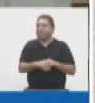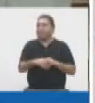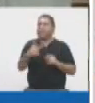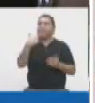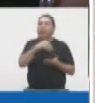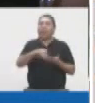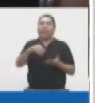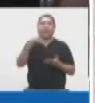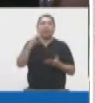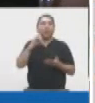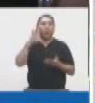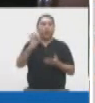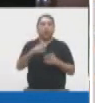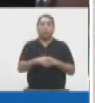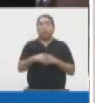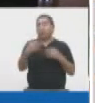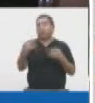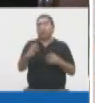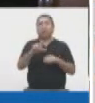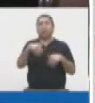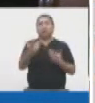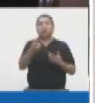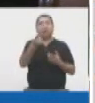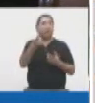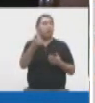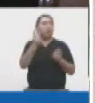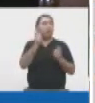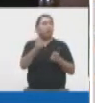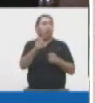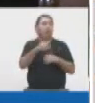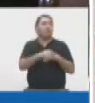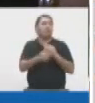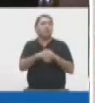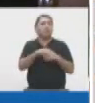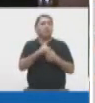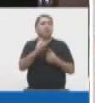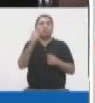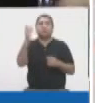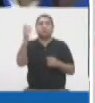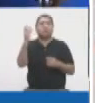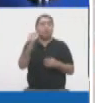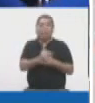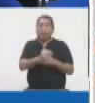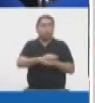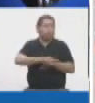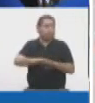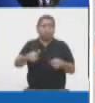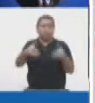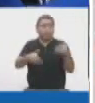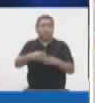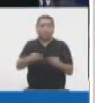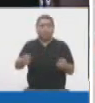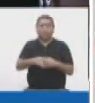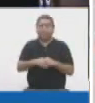acuerdos de los libertarios con los legisladores dialoguistas eh meley tendrá la Facultad de enviar a